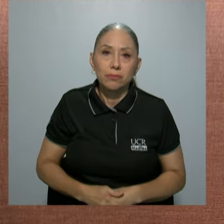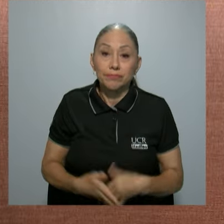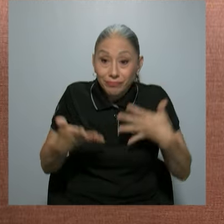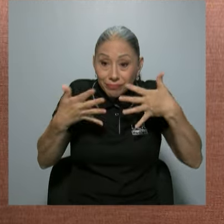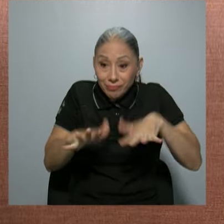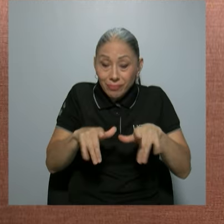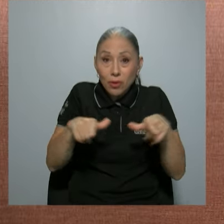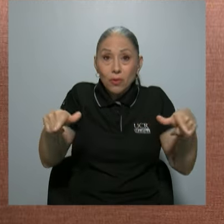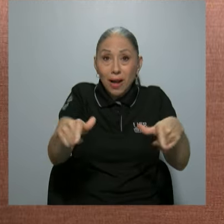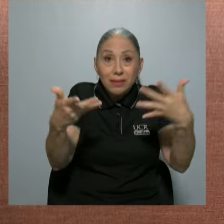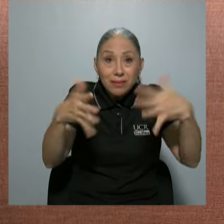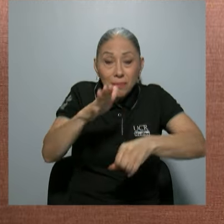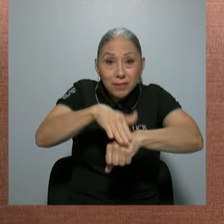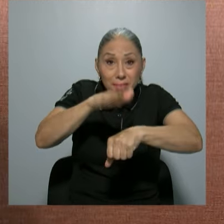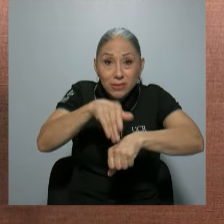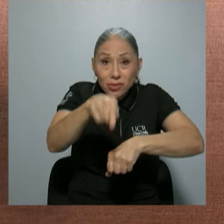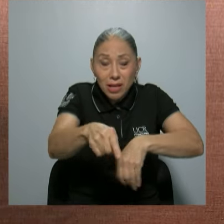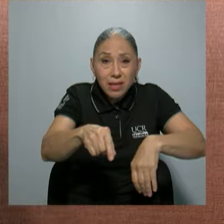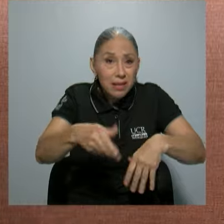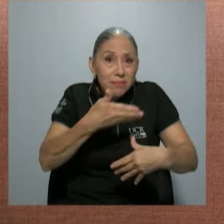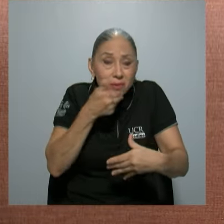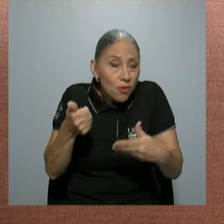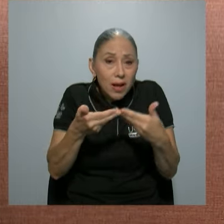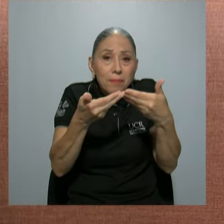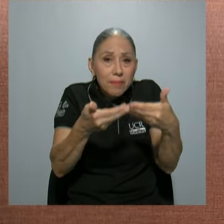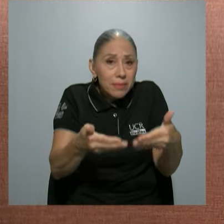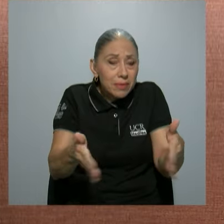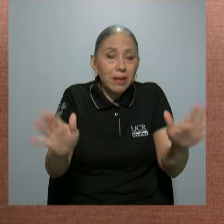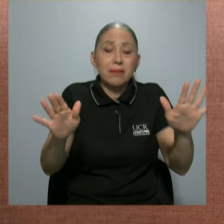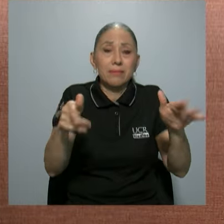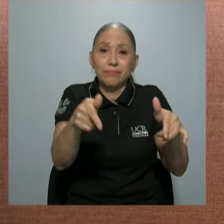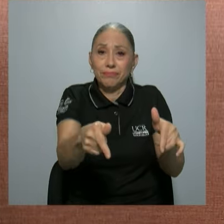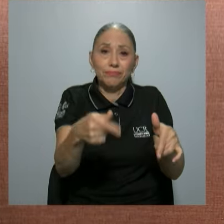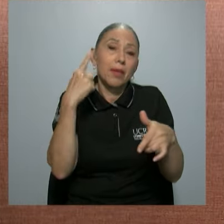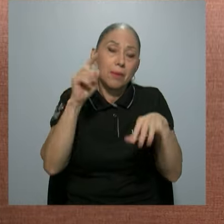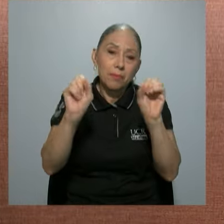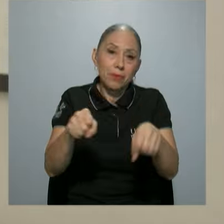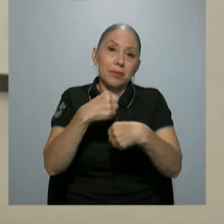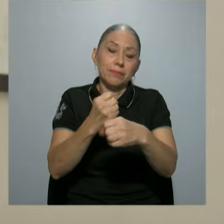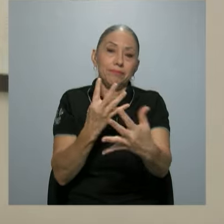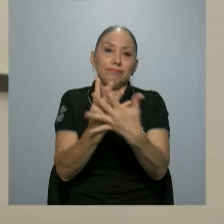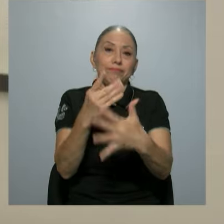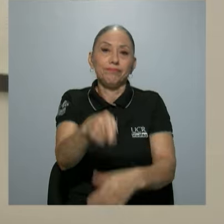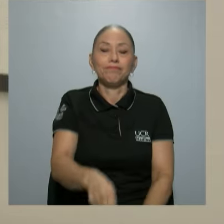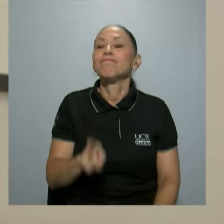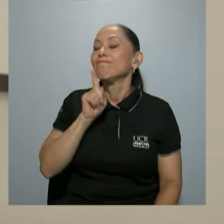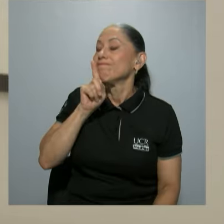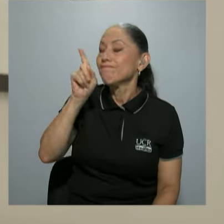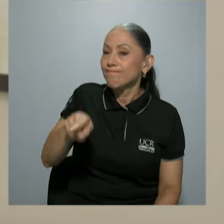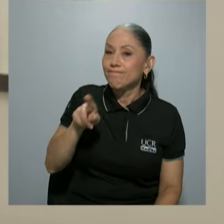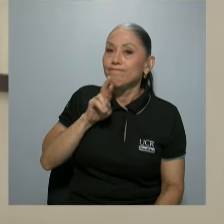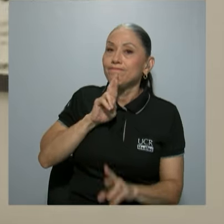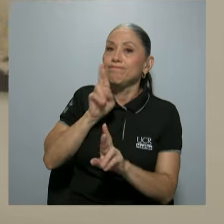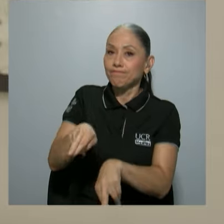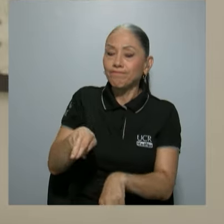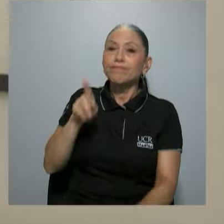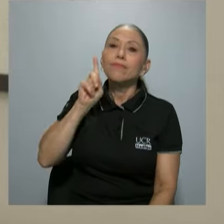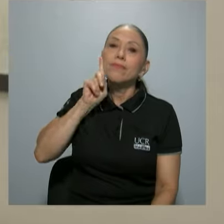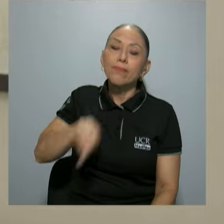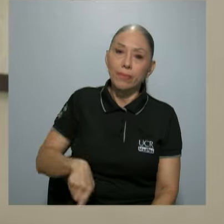los permisos de uso de suelo y en general para la cárcel. Efectivamente, la respuesta es